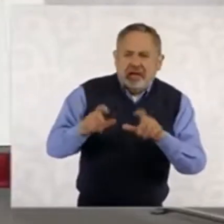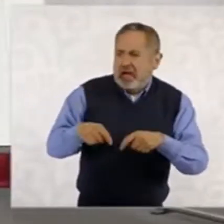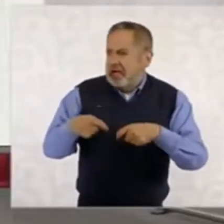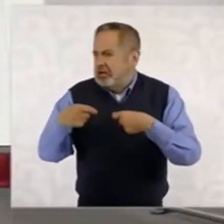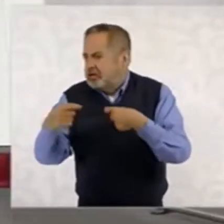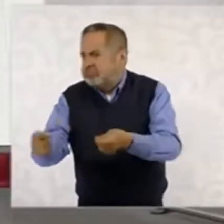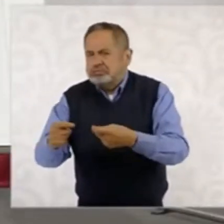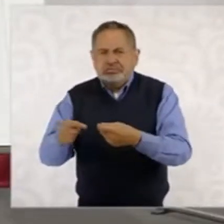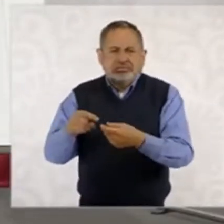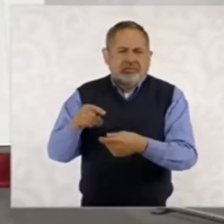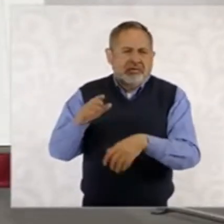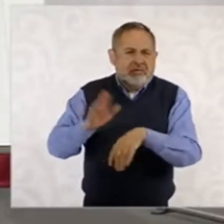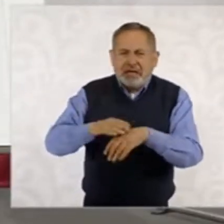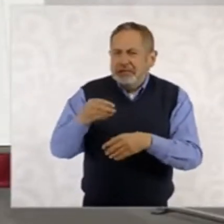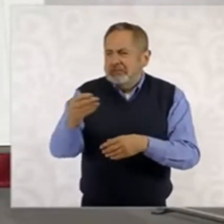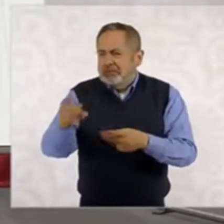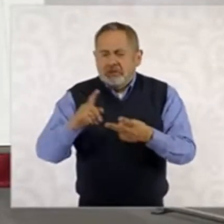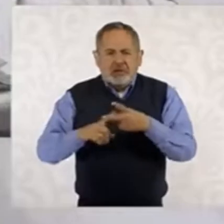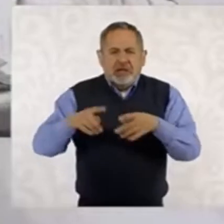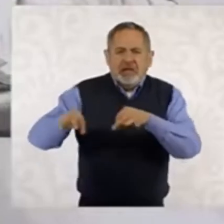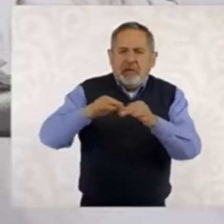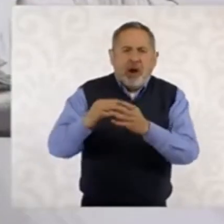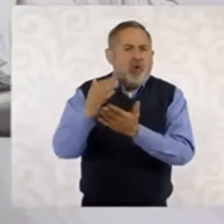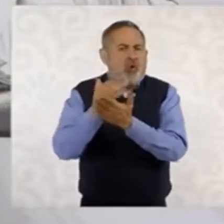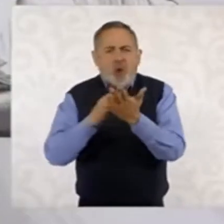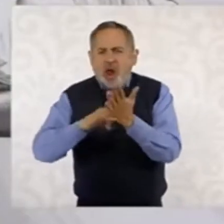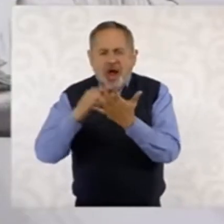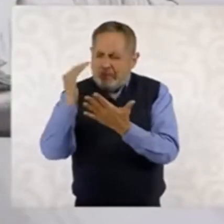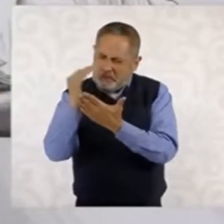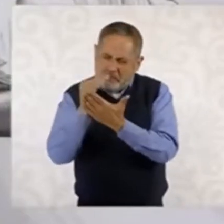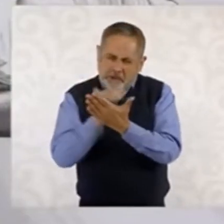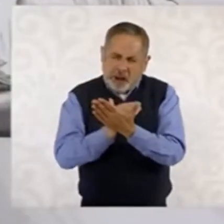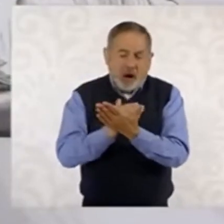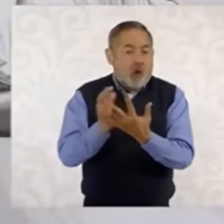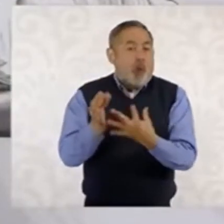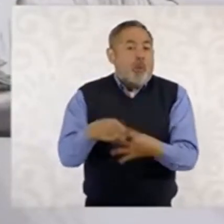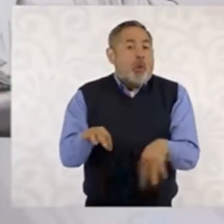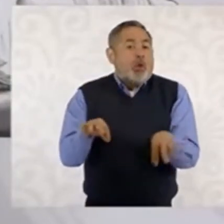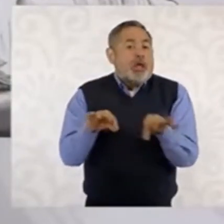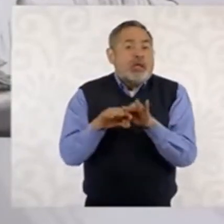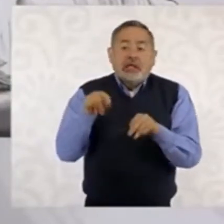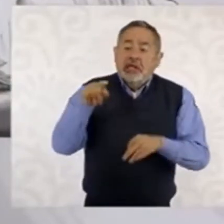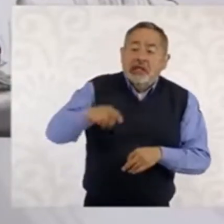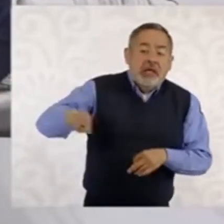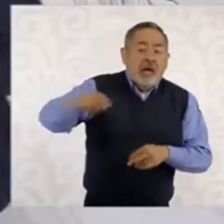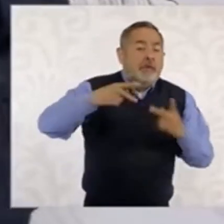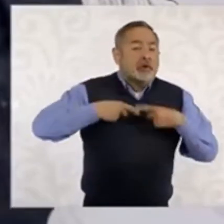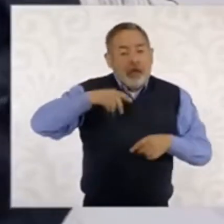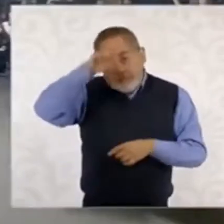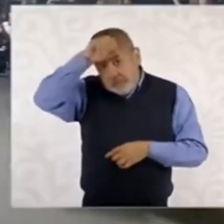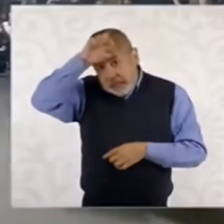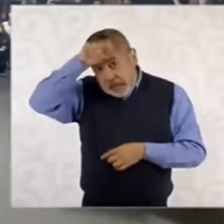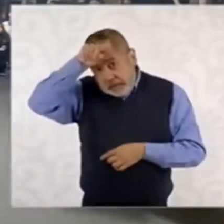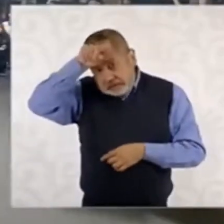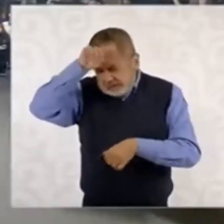de agroexportación, reducción laboral de la jornada laboral, pero hoy especialmente con los trabajadores mineros. Muchas gracias.